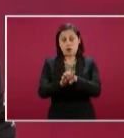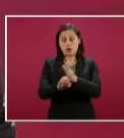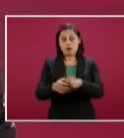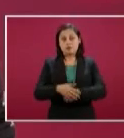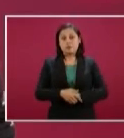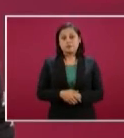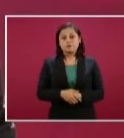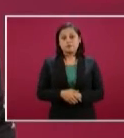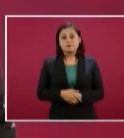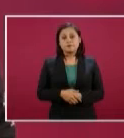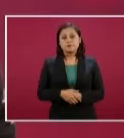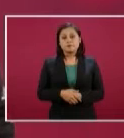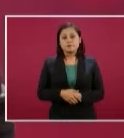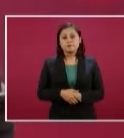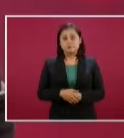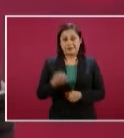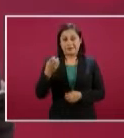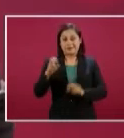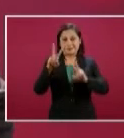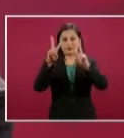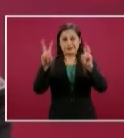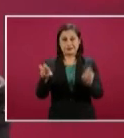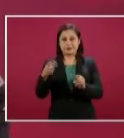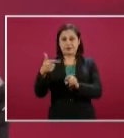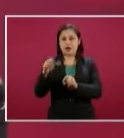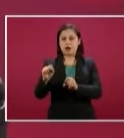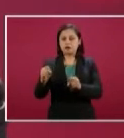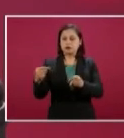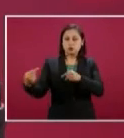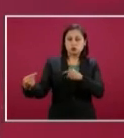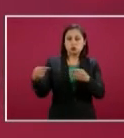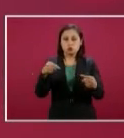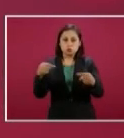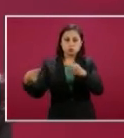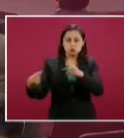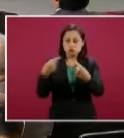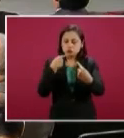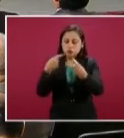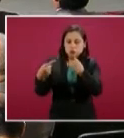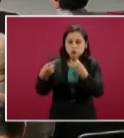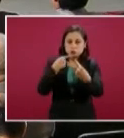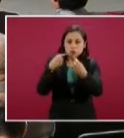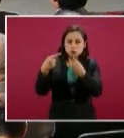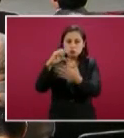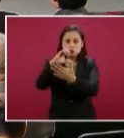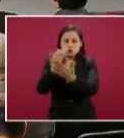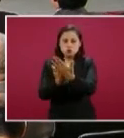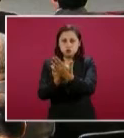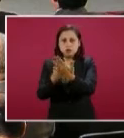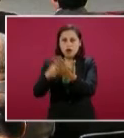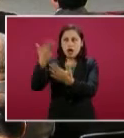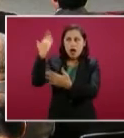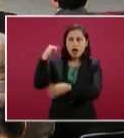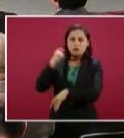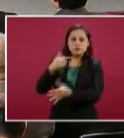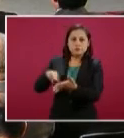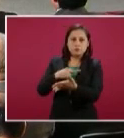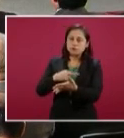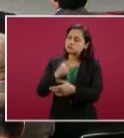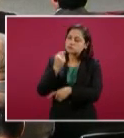haber cambiado, porque desde 1996 el organismo y la estructura encargadas del procesamiento electoral, que